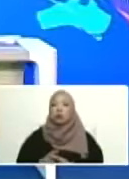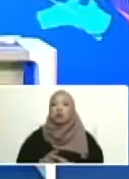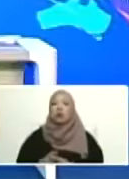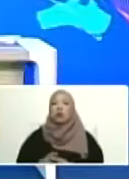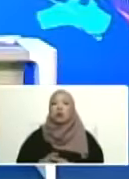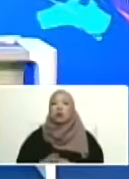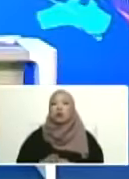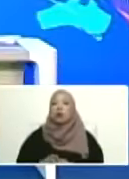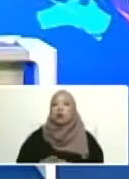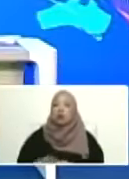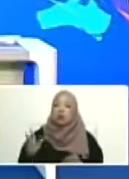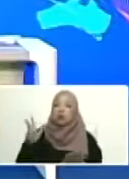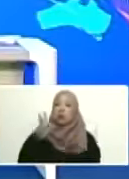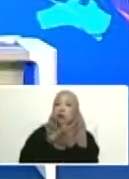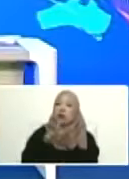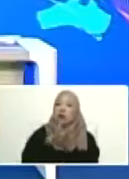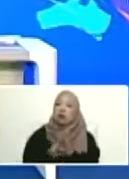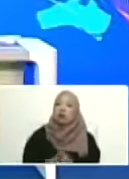Una vez aprobado